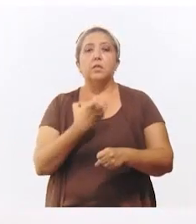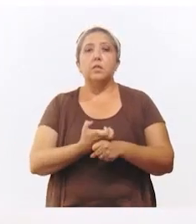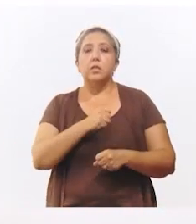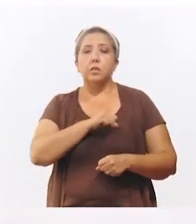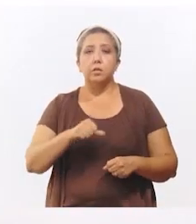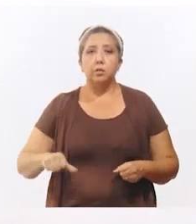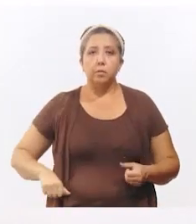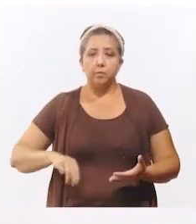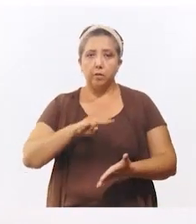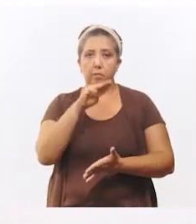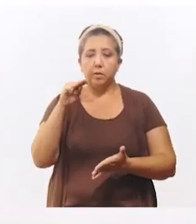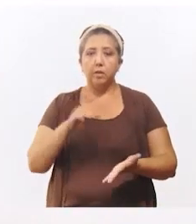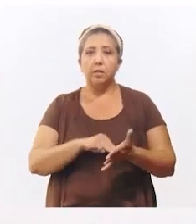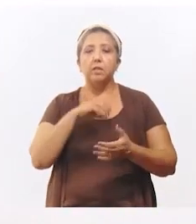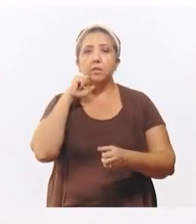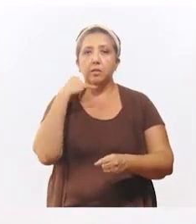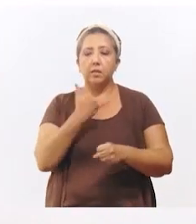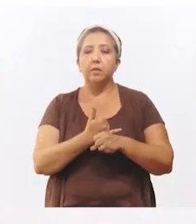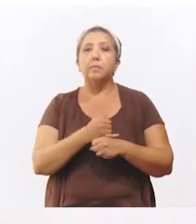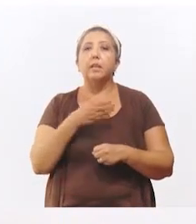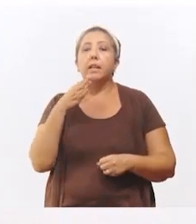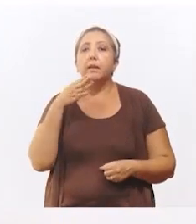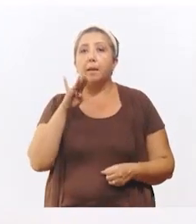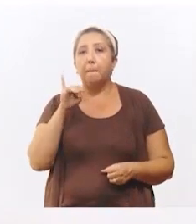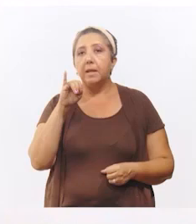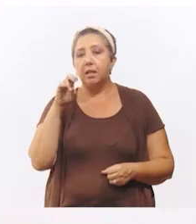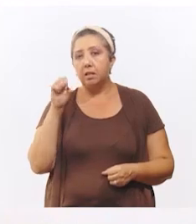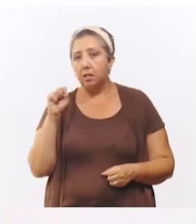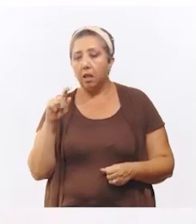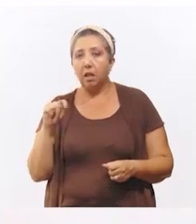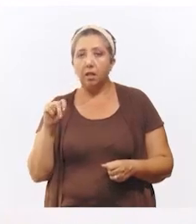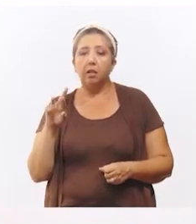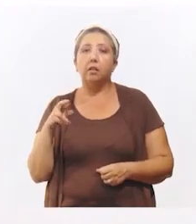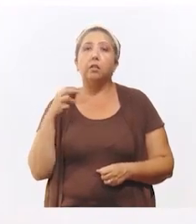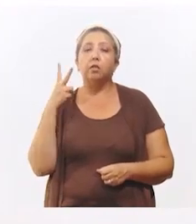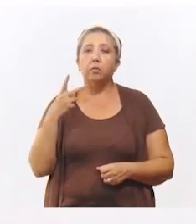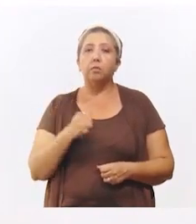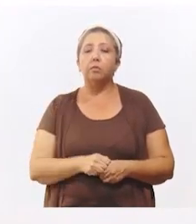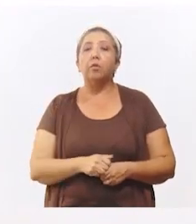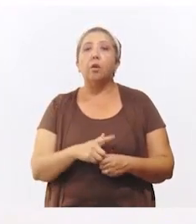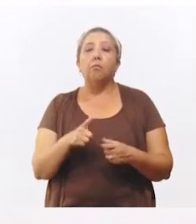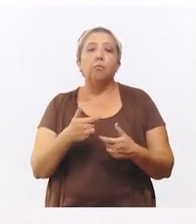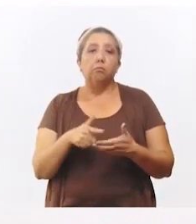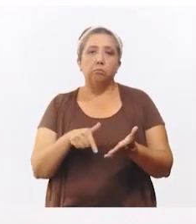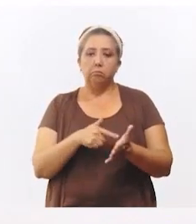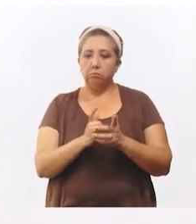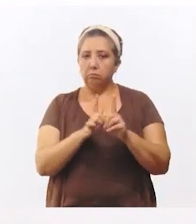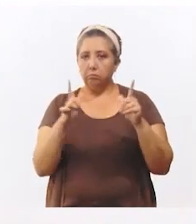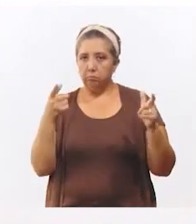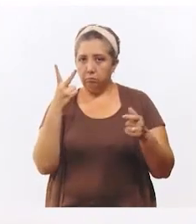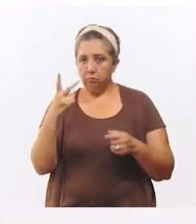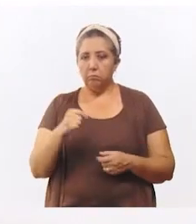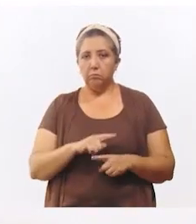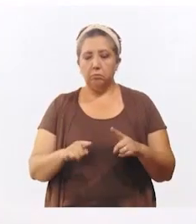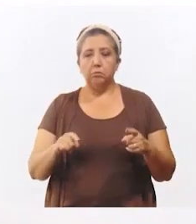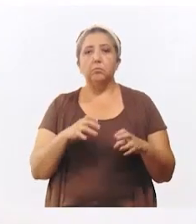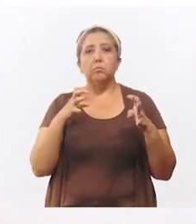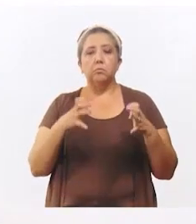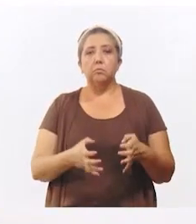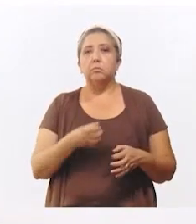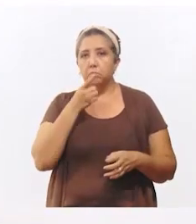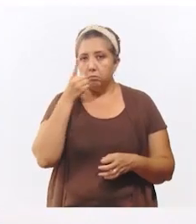el Ayuntamiento de Mérida y la Secretaría del Bienestar, y se hace a través de 2 macrocentros y 6 módulos de vacunación,